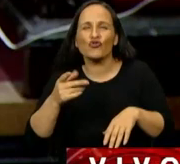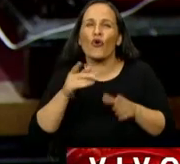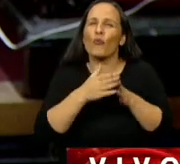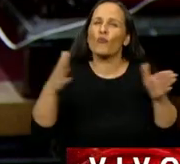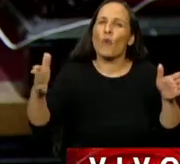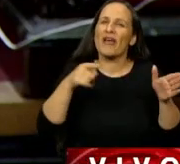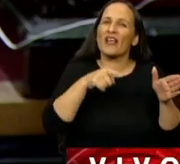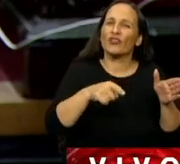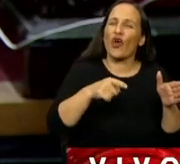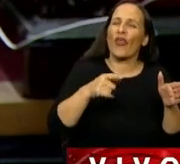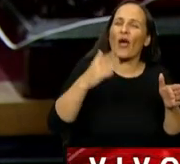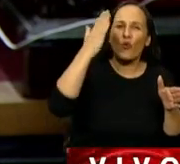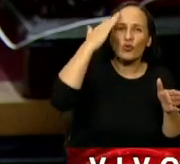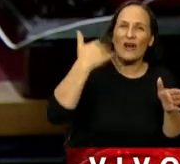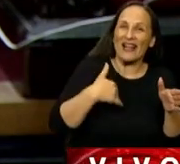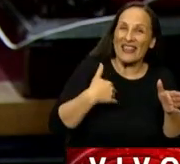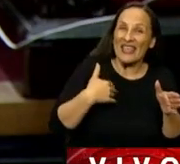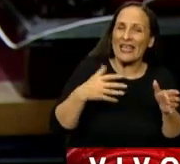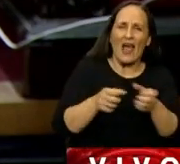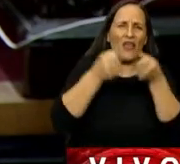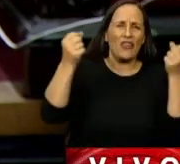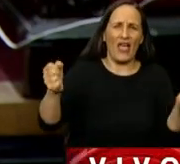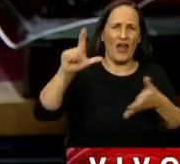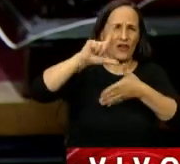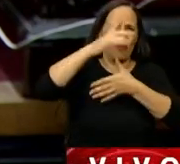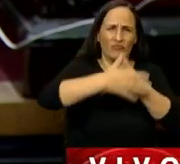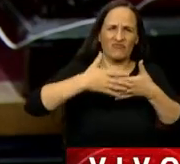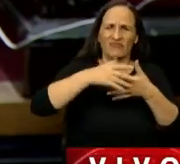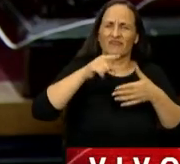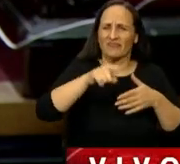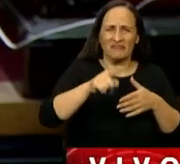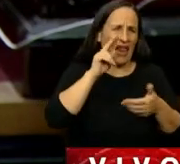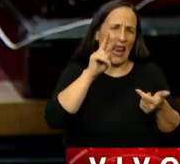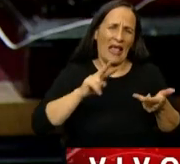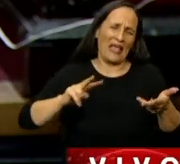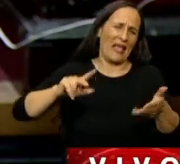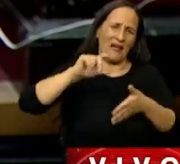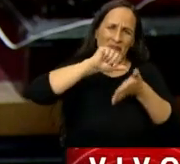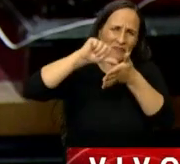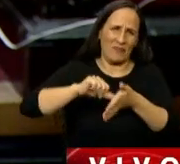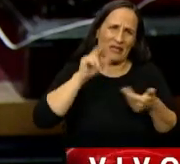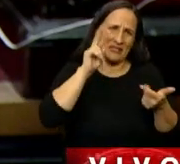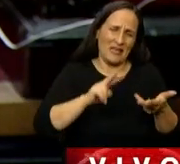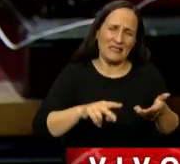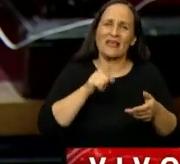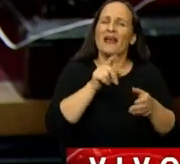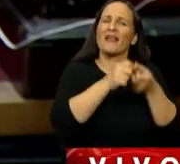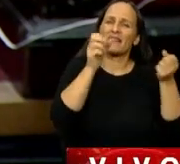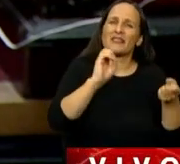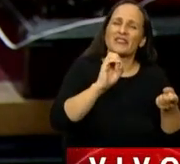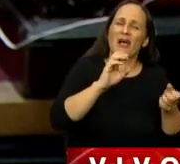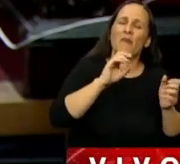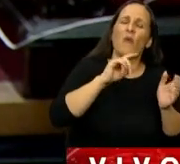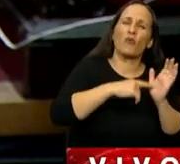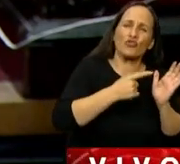argentina. Los diarios argentinos se leían en toda Latinoamérica. Buenos Aires era el faro cultural de la América hispana.